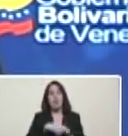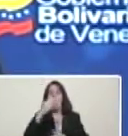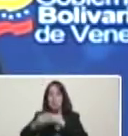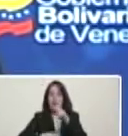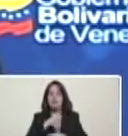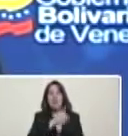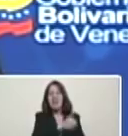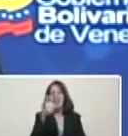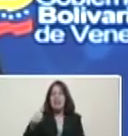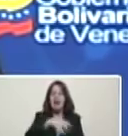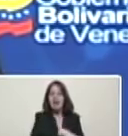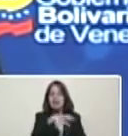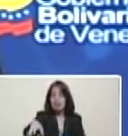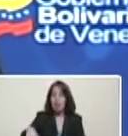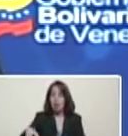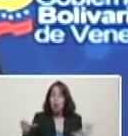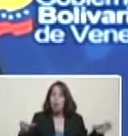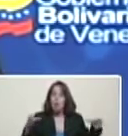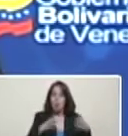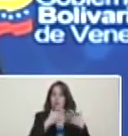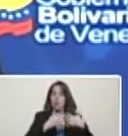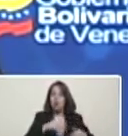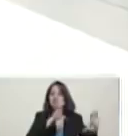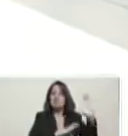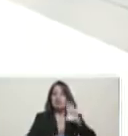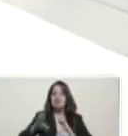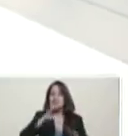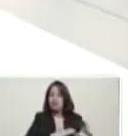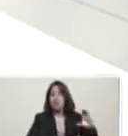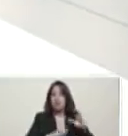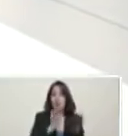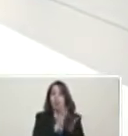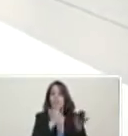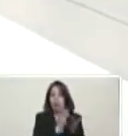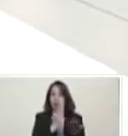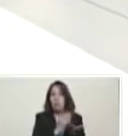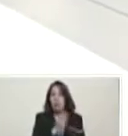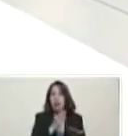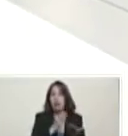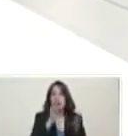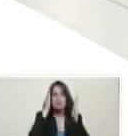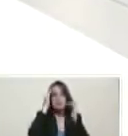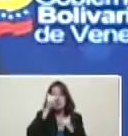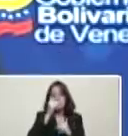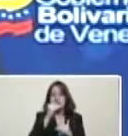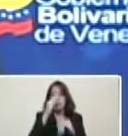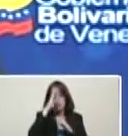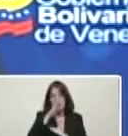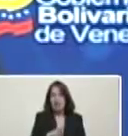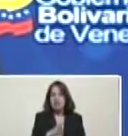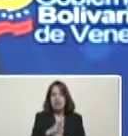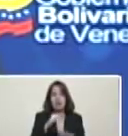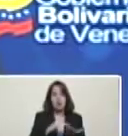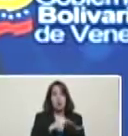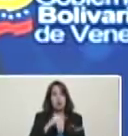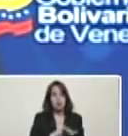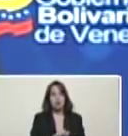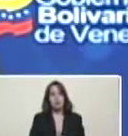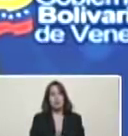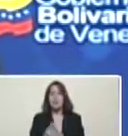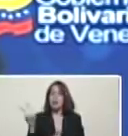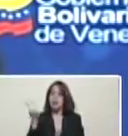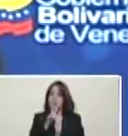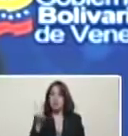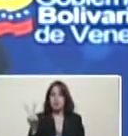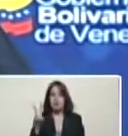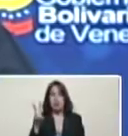cada estado un centro científico de aplicación directa, de soluciones directas. Bueno, Venezuela,